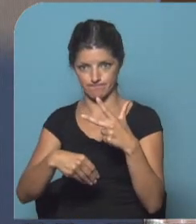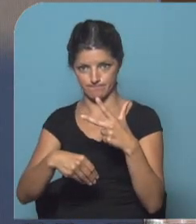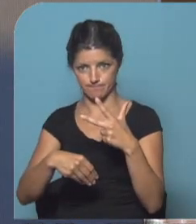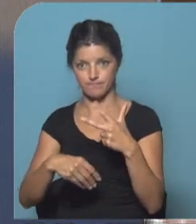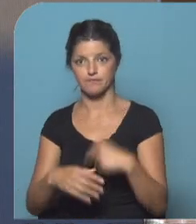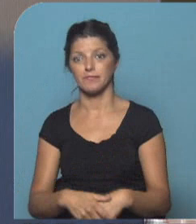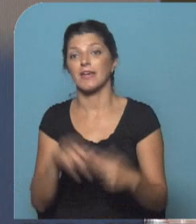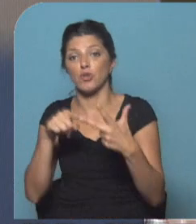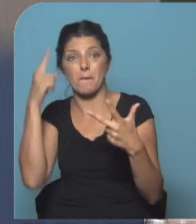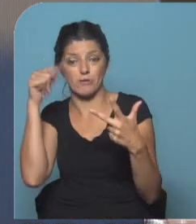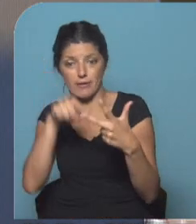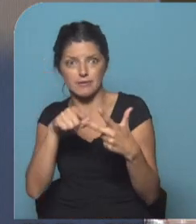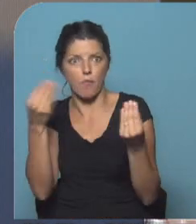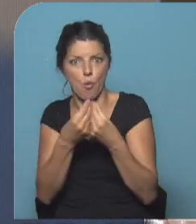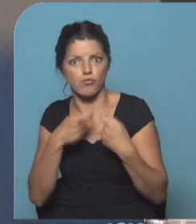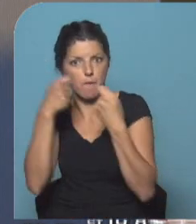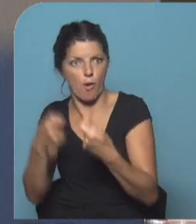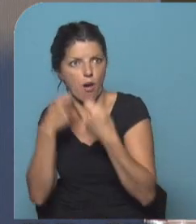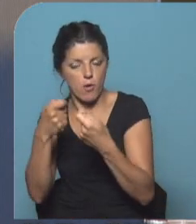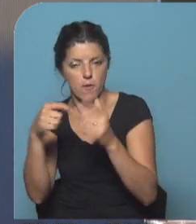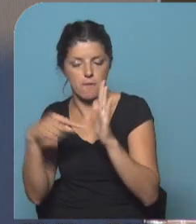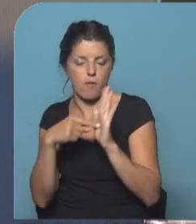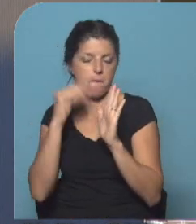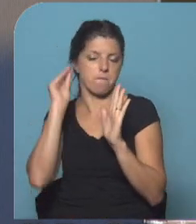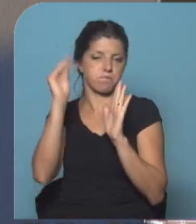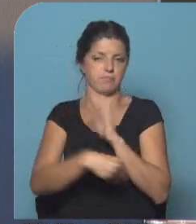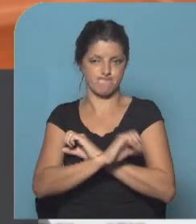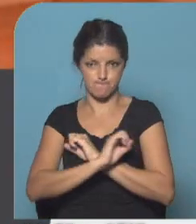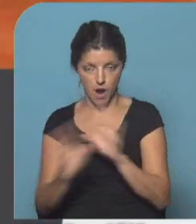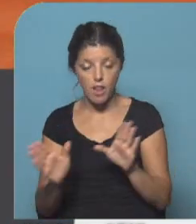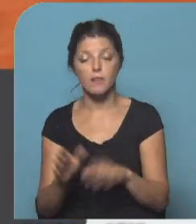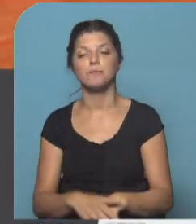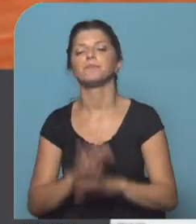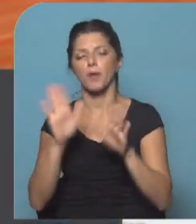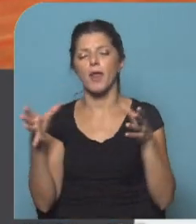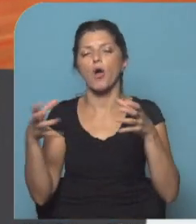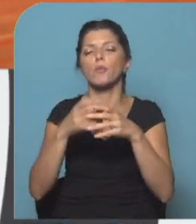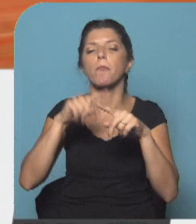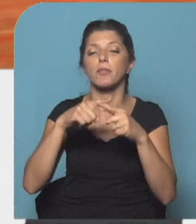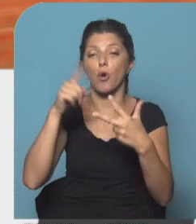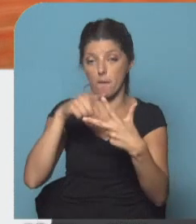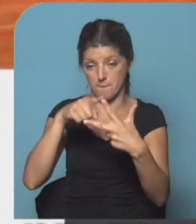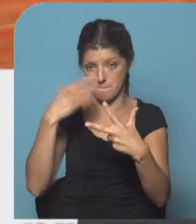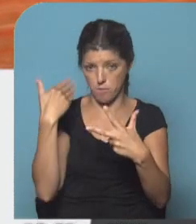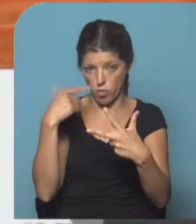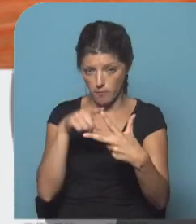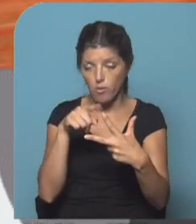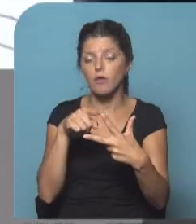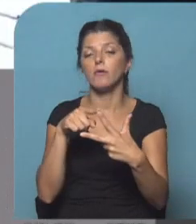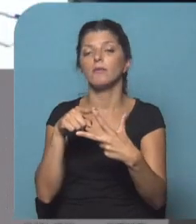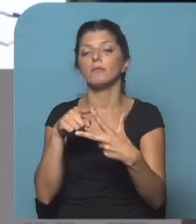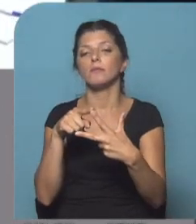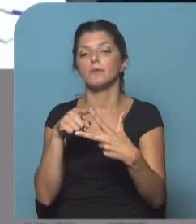debía arrastrar votos. Pero ¿qué pasó? Esta alianza Podemos eligió una